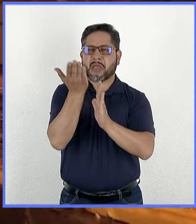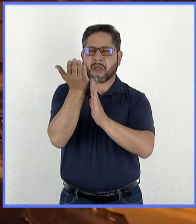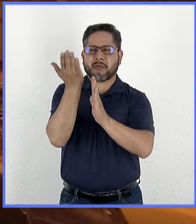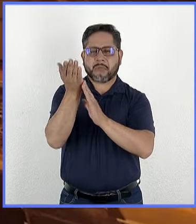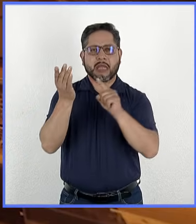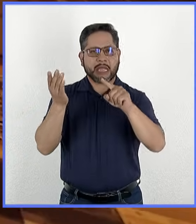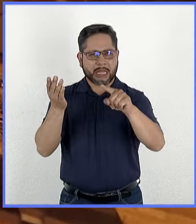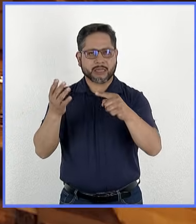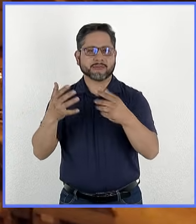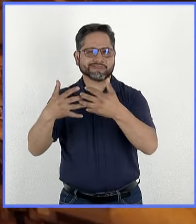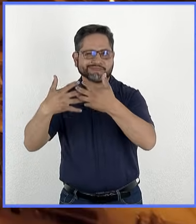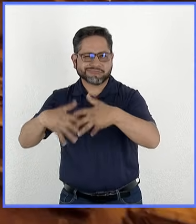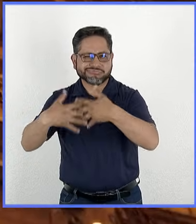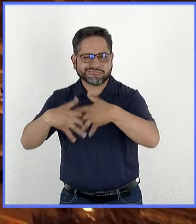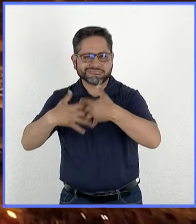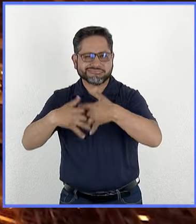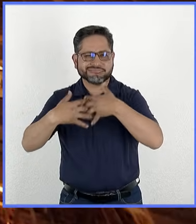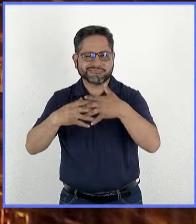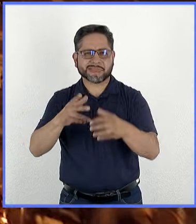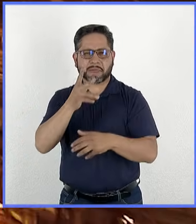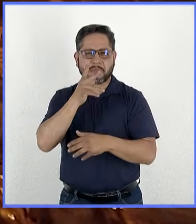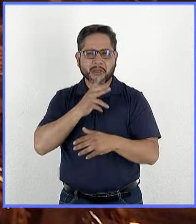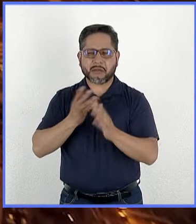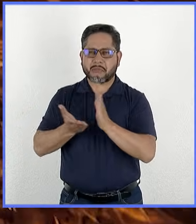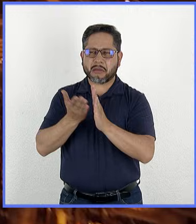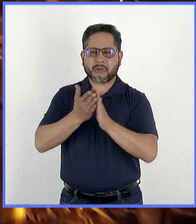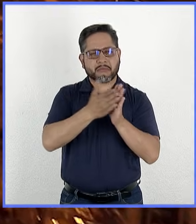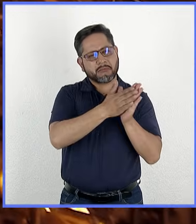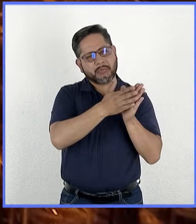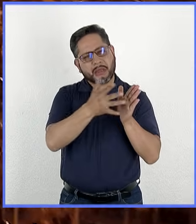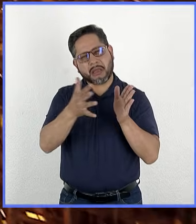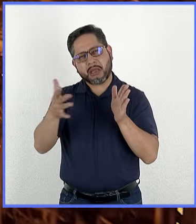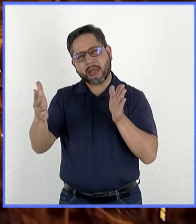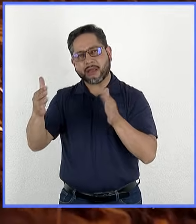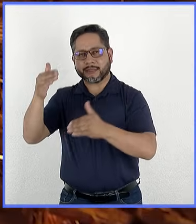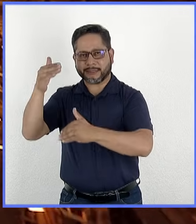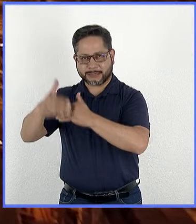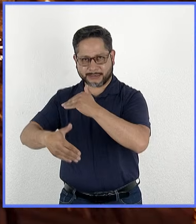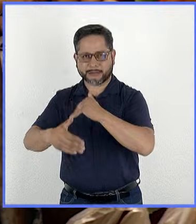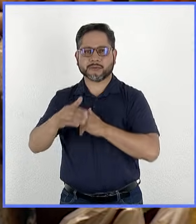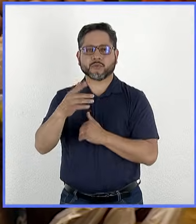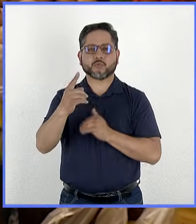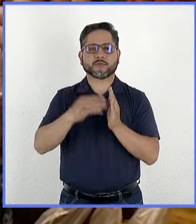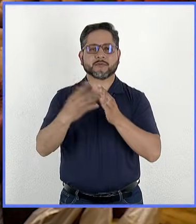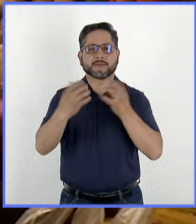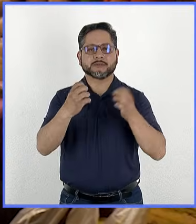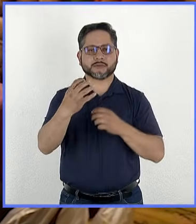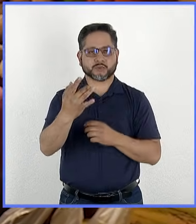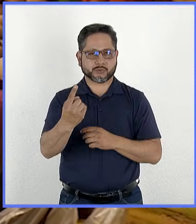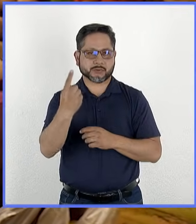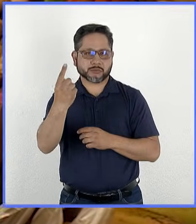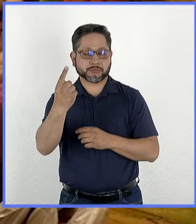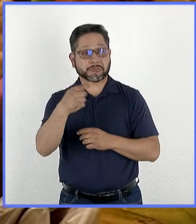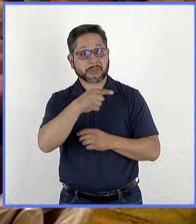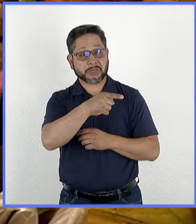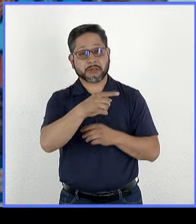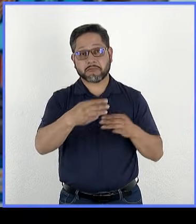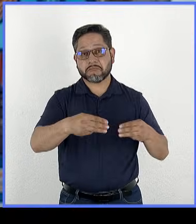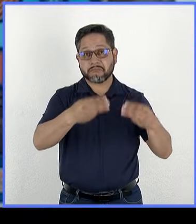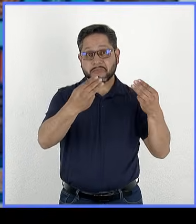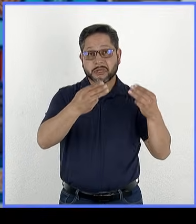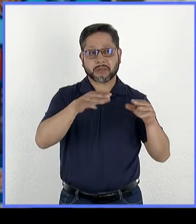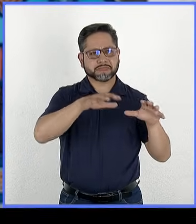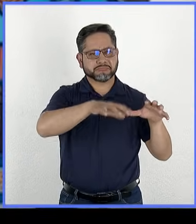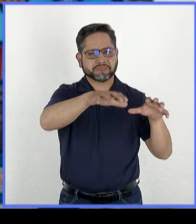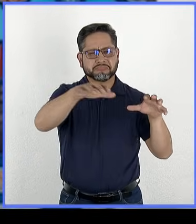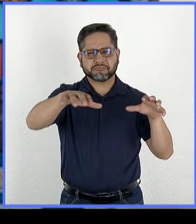de refinamiento de hidrocarburos que operaron hasta 1951. También surgieron mercados municipales y